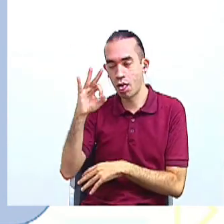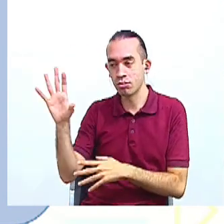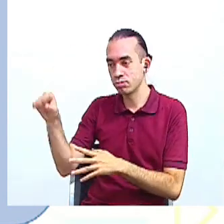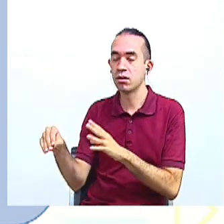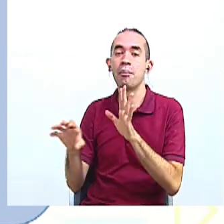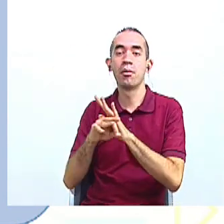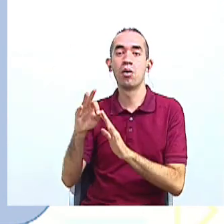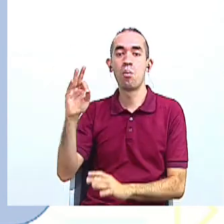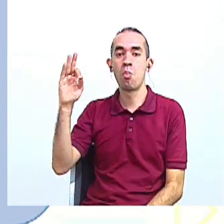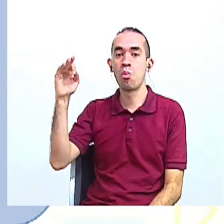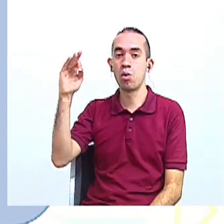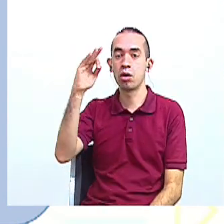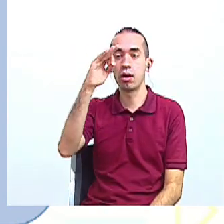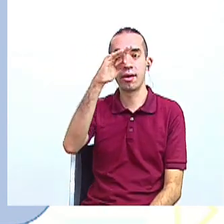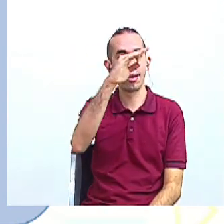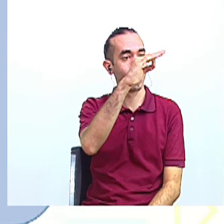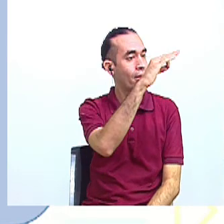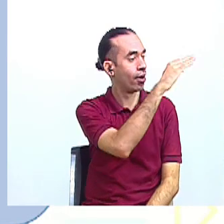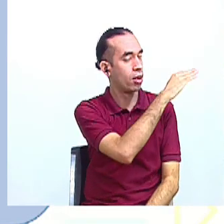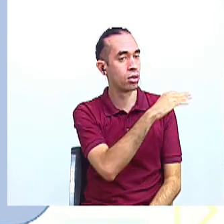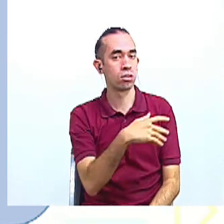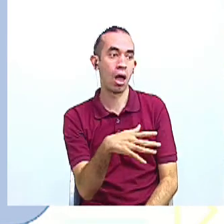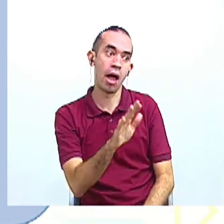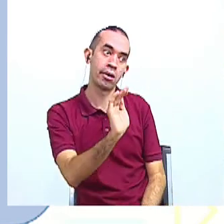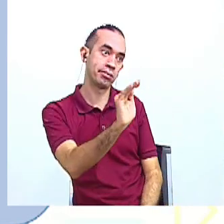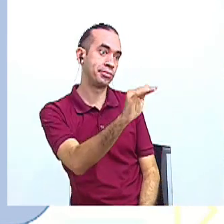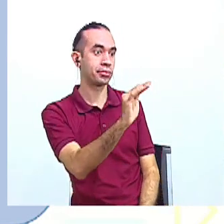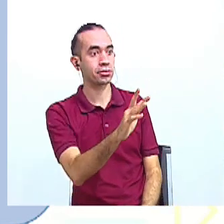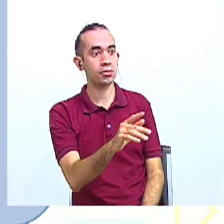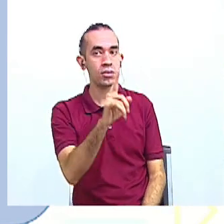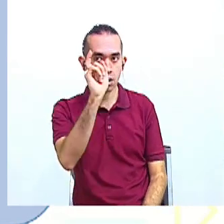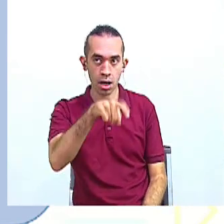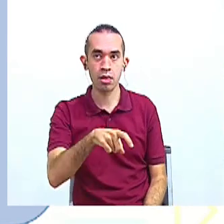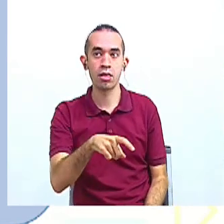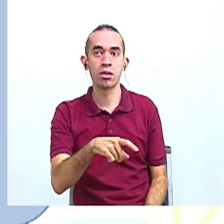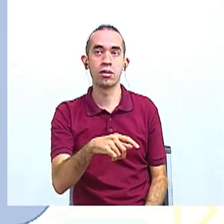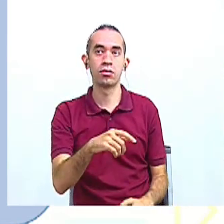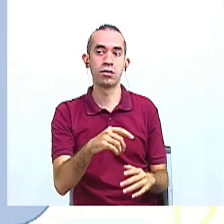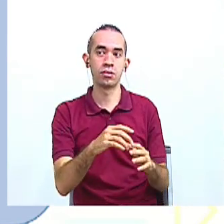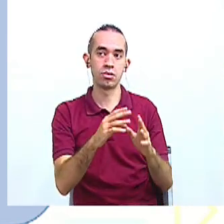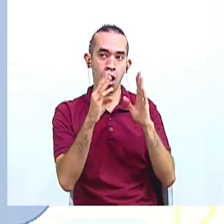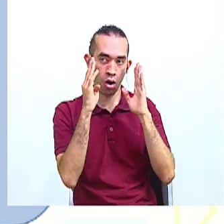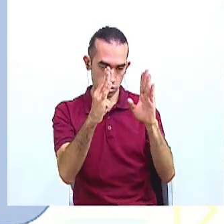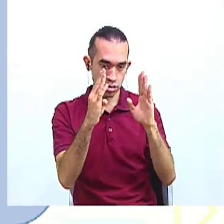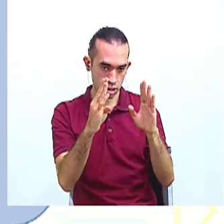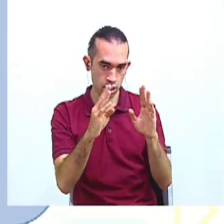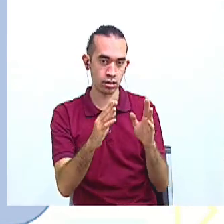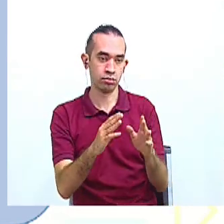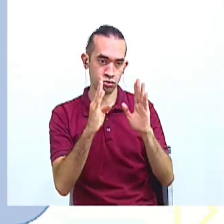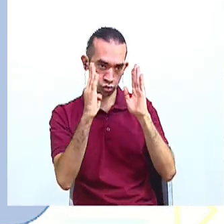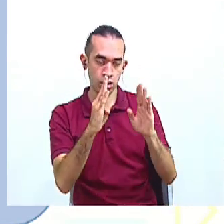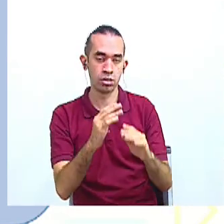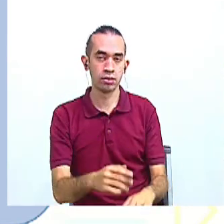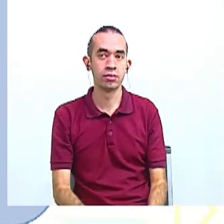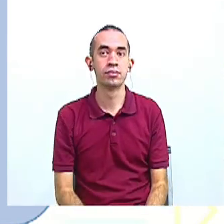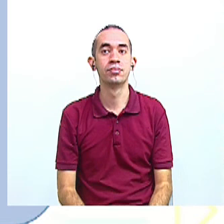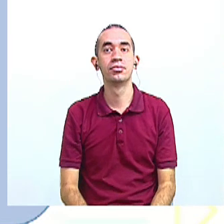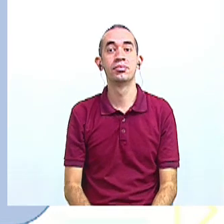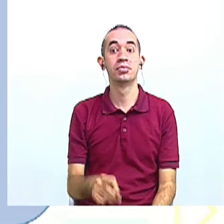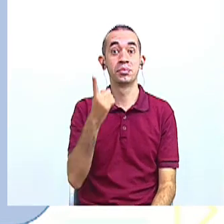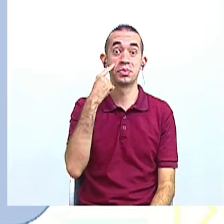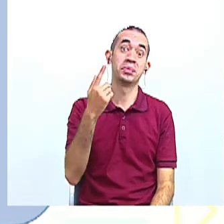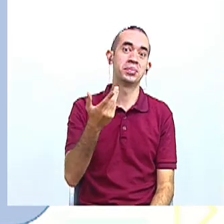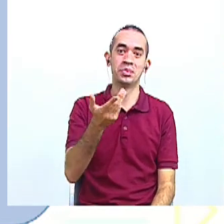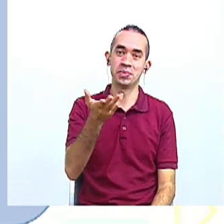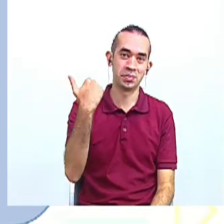una mosca al frente y yo me perdí. Ah, no, Carlitos, tenemos que trabajar mucho en esa concentración. Ahora los voy a